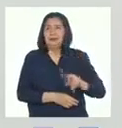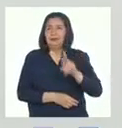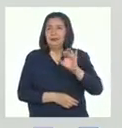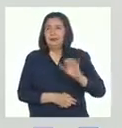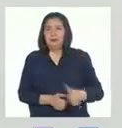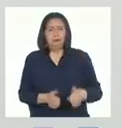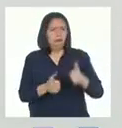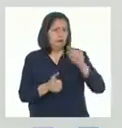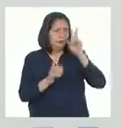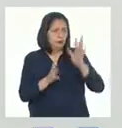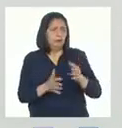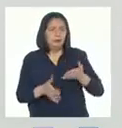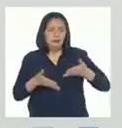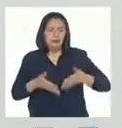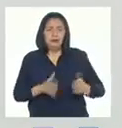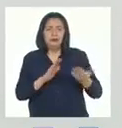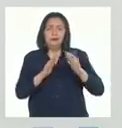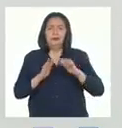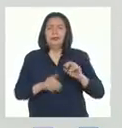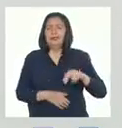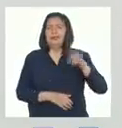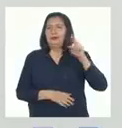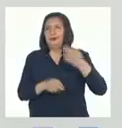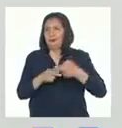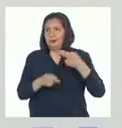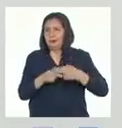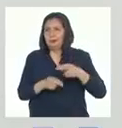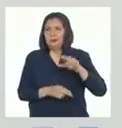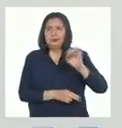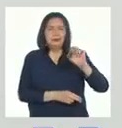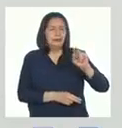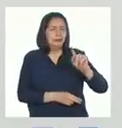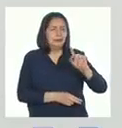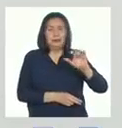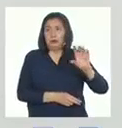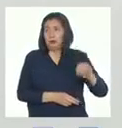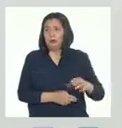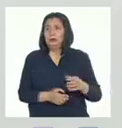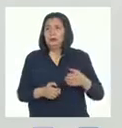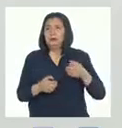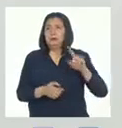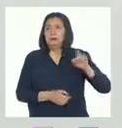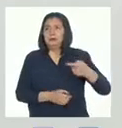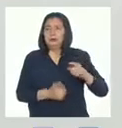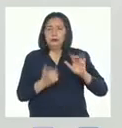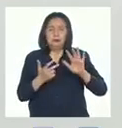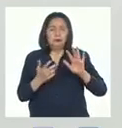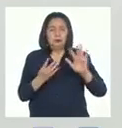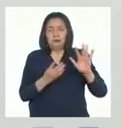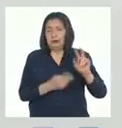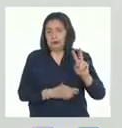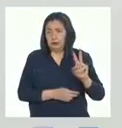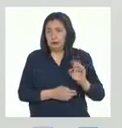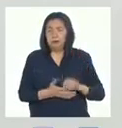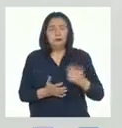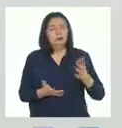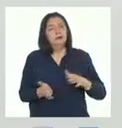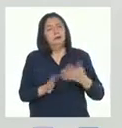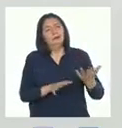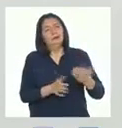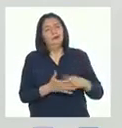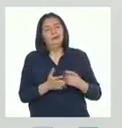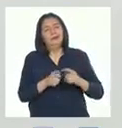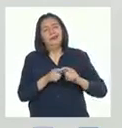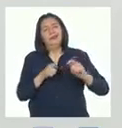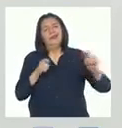escritor peruano que nació en un pueblo del norte llamado Santiago de Chuco en 1892, pero murió lejos de